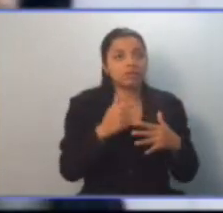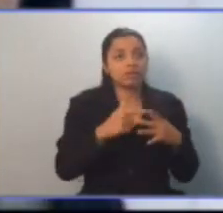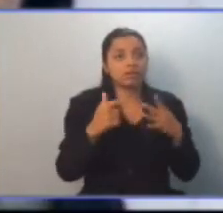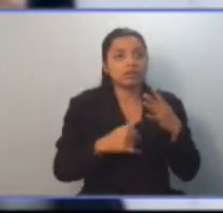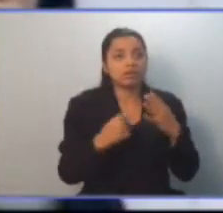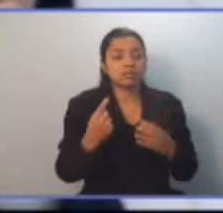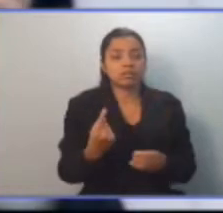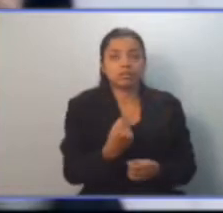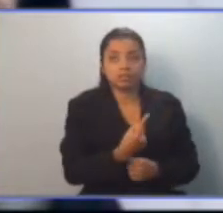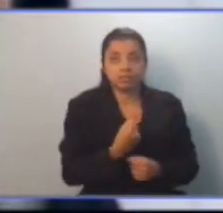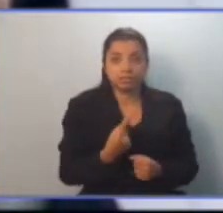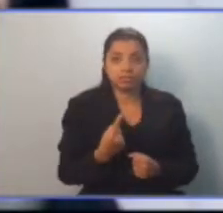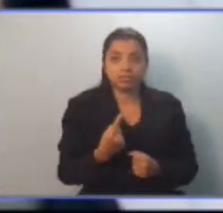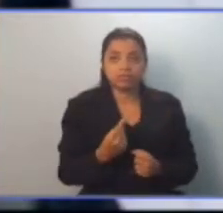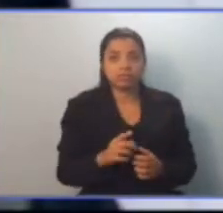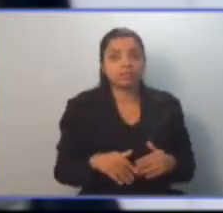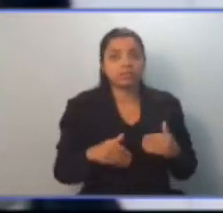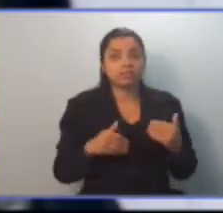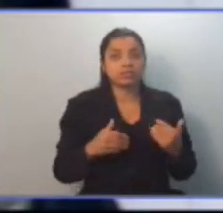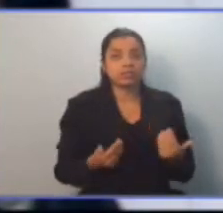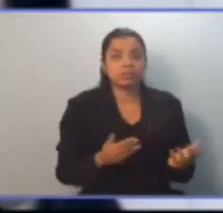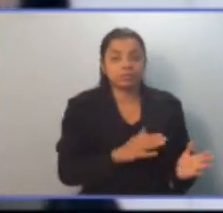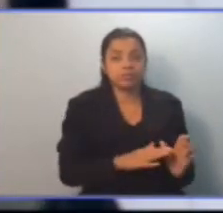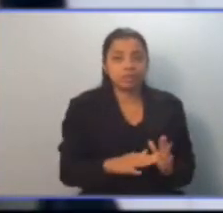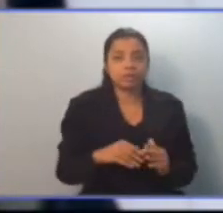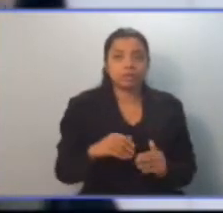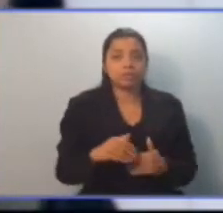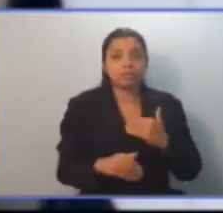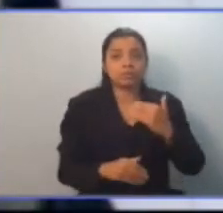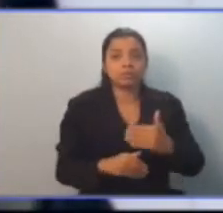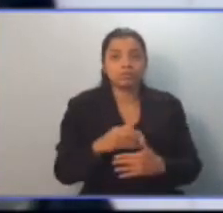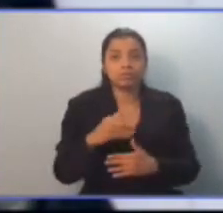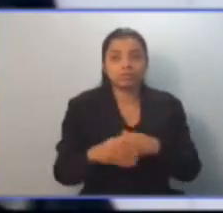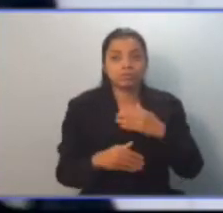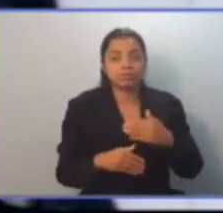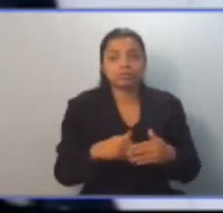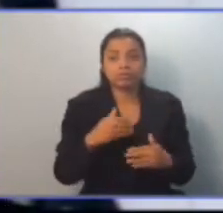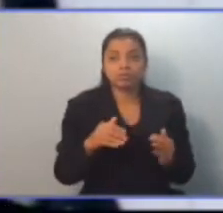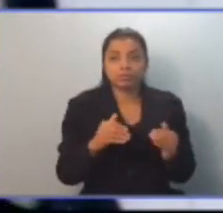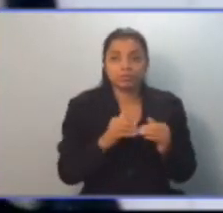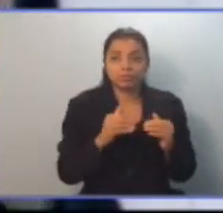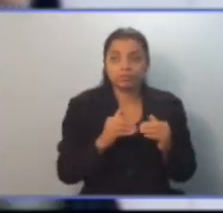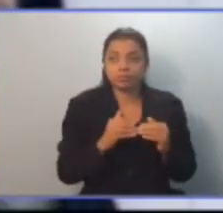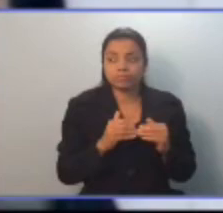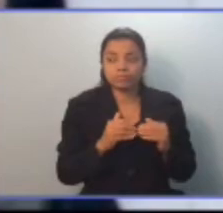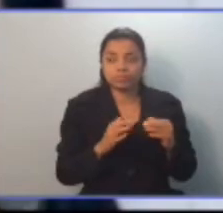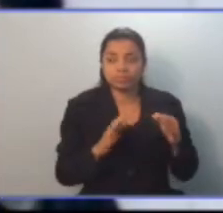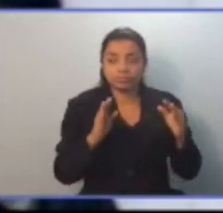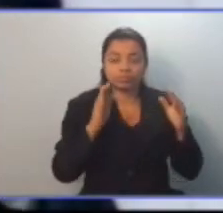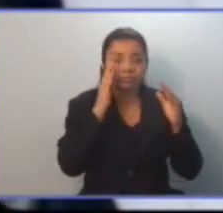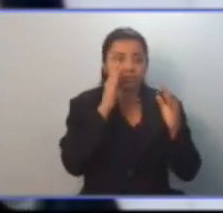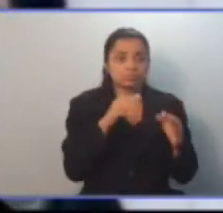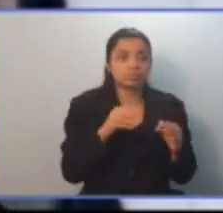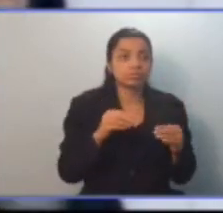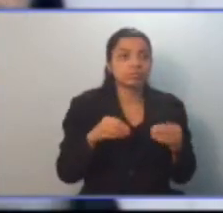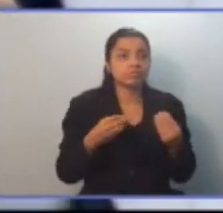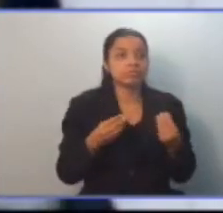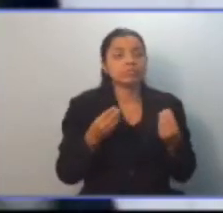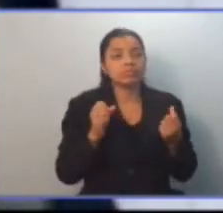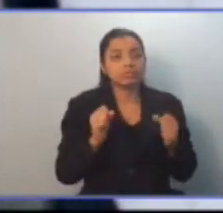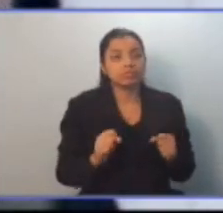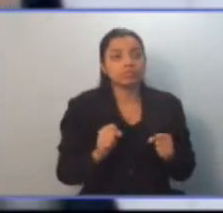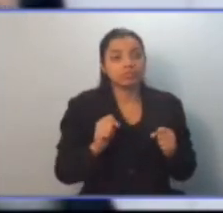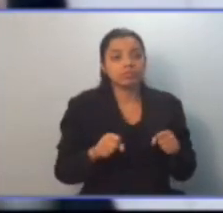personas especializadas para mientras dure el proceso y además hacer una inducción de cómo pueden ellas